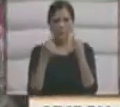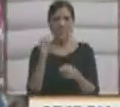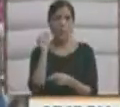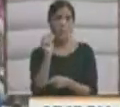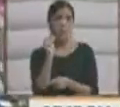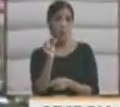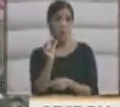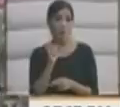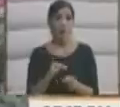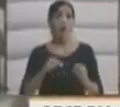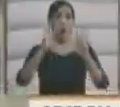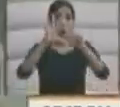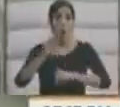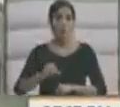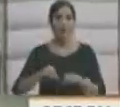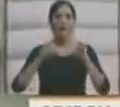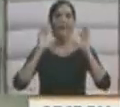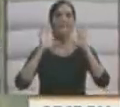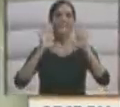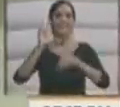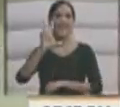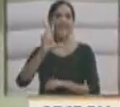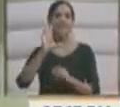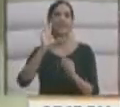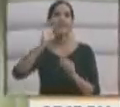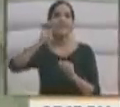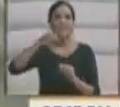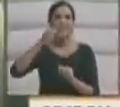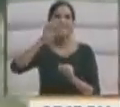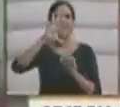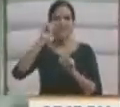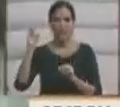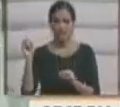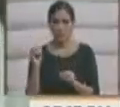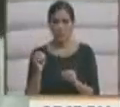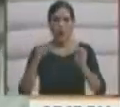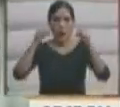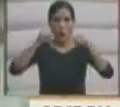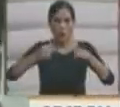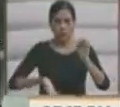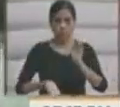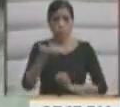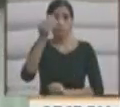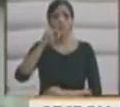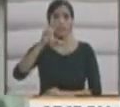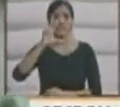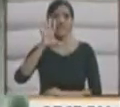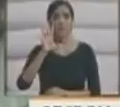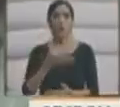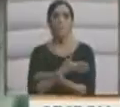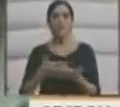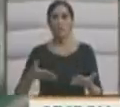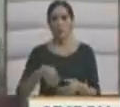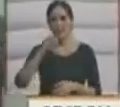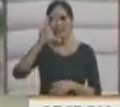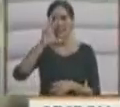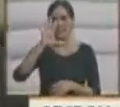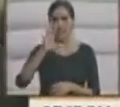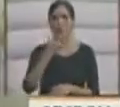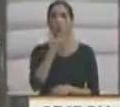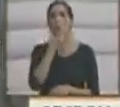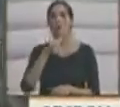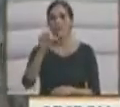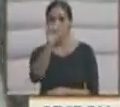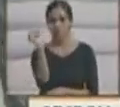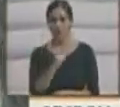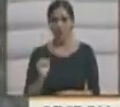En 13.500 y hoy está en 35 millones, o sea, 35 soberanos. ¿Cuántos días pasaron para que aumentara?